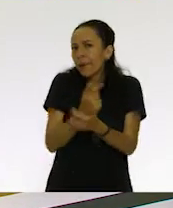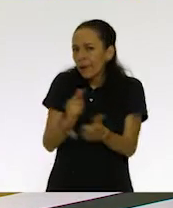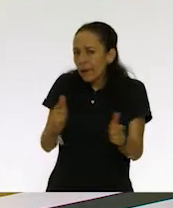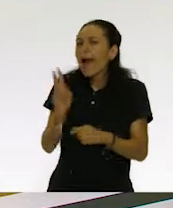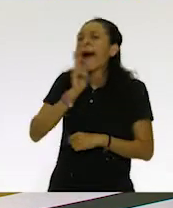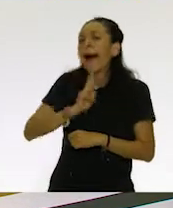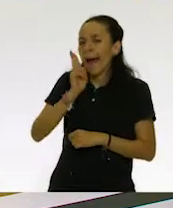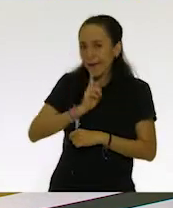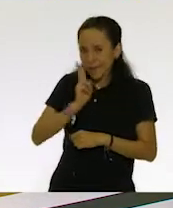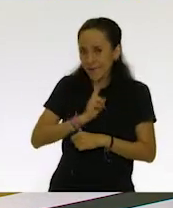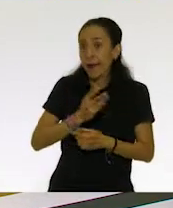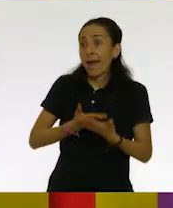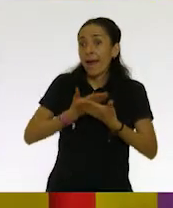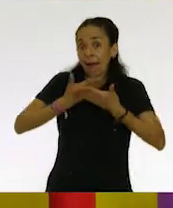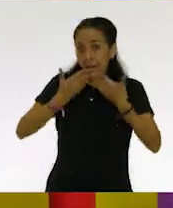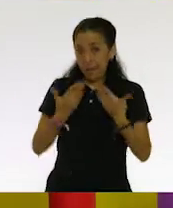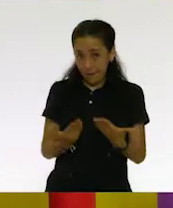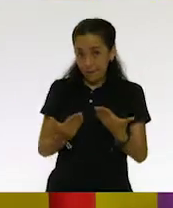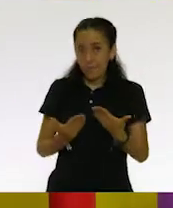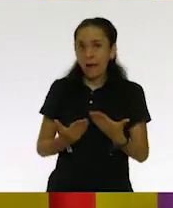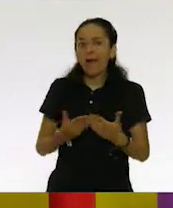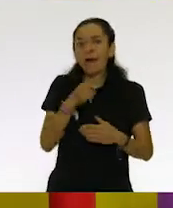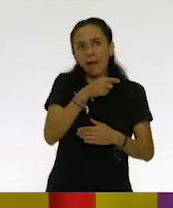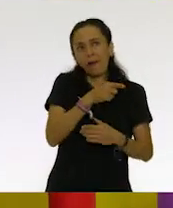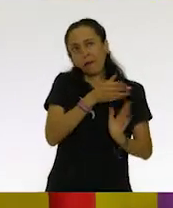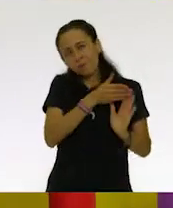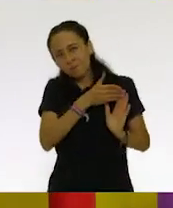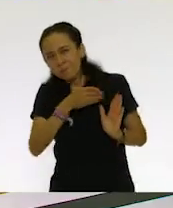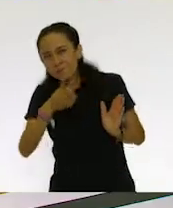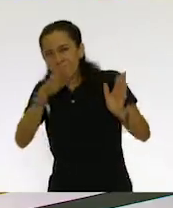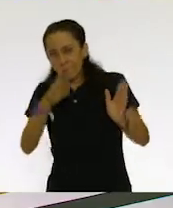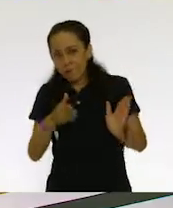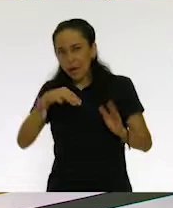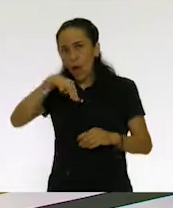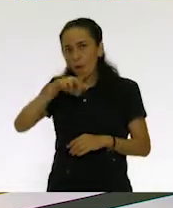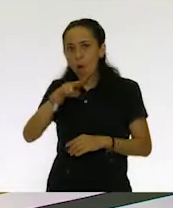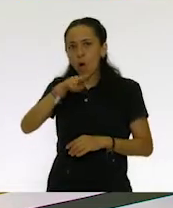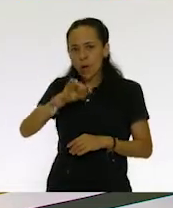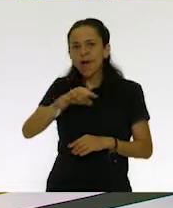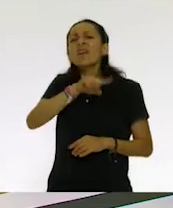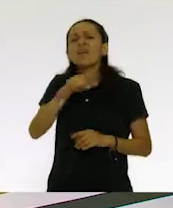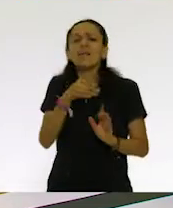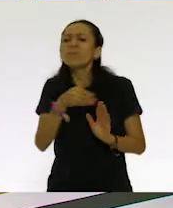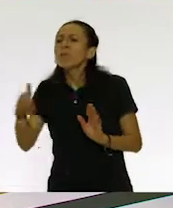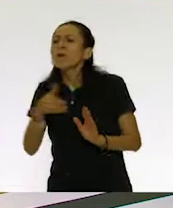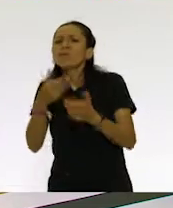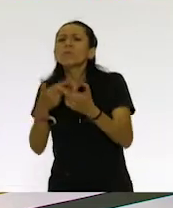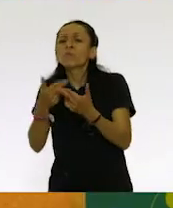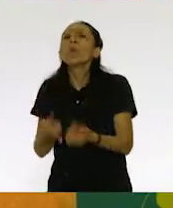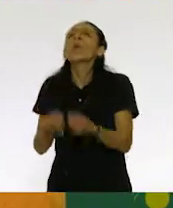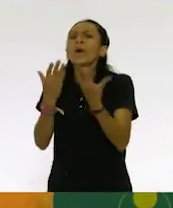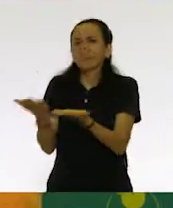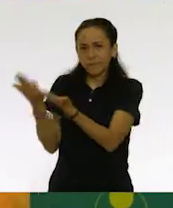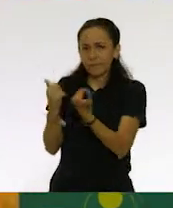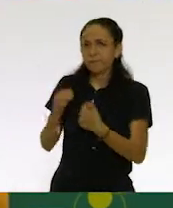hasta llegar a 8. ¿Te parece, Eric? Muy bien. Entonces, vamos a tener, tenemos aquí 1,